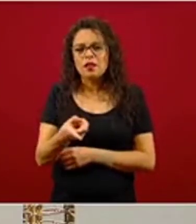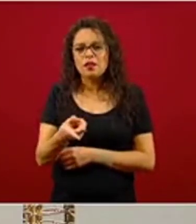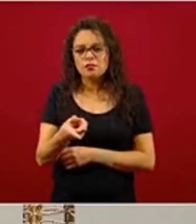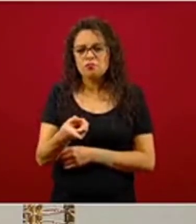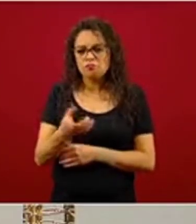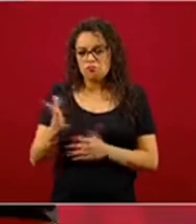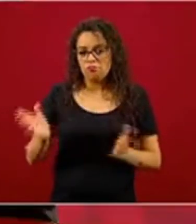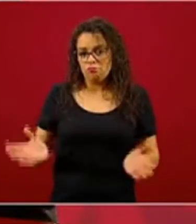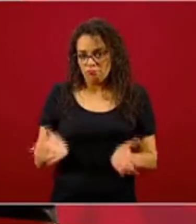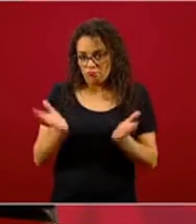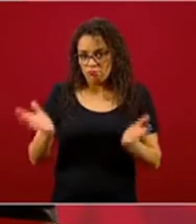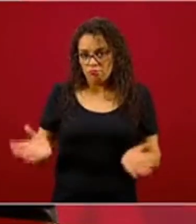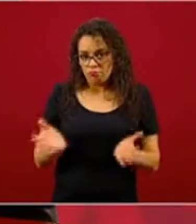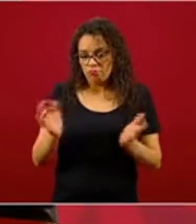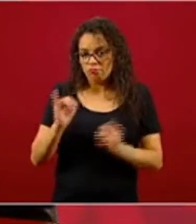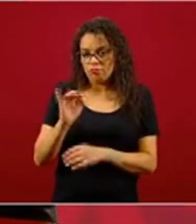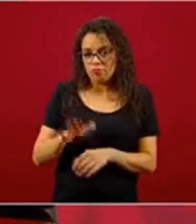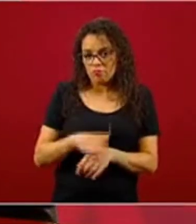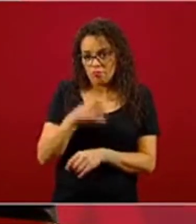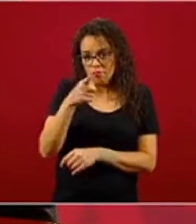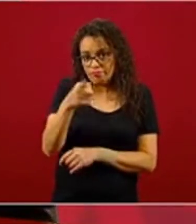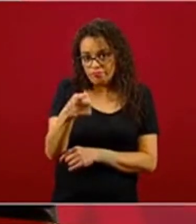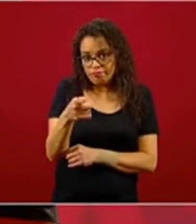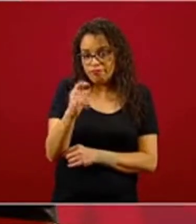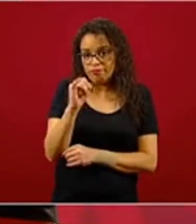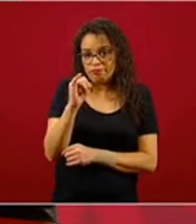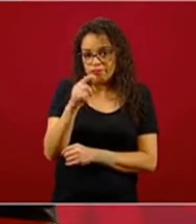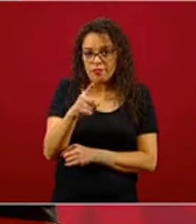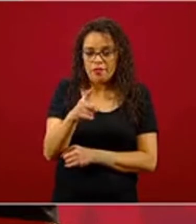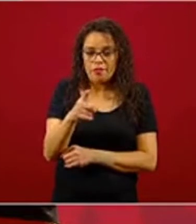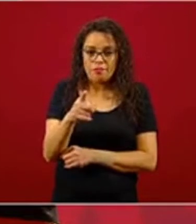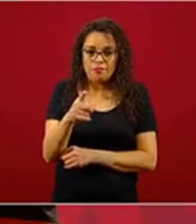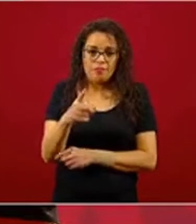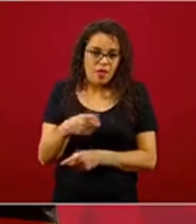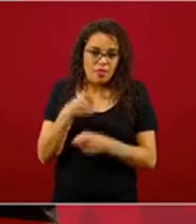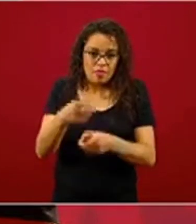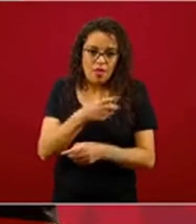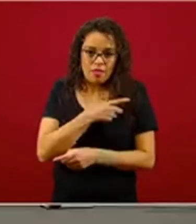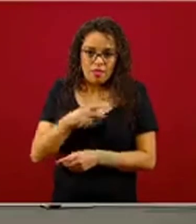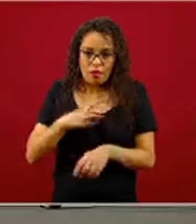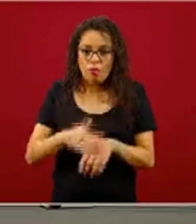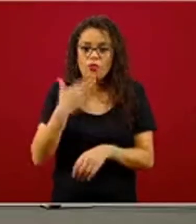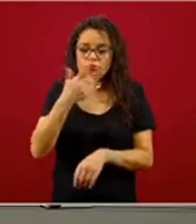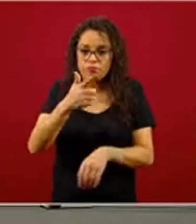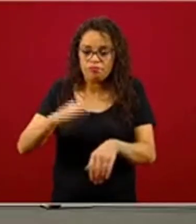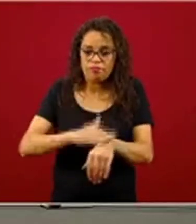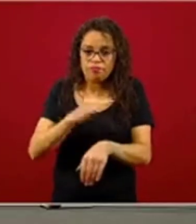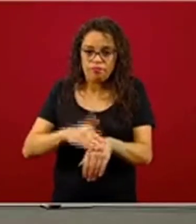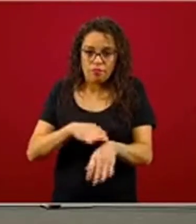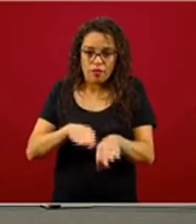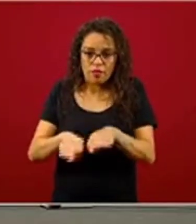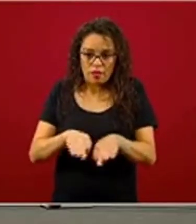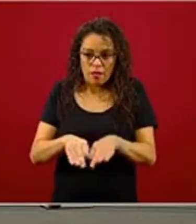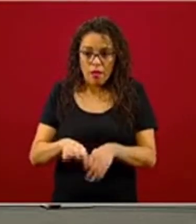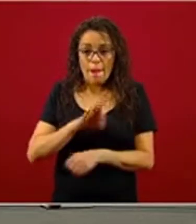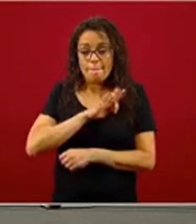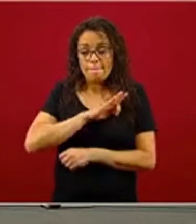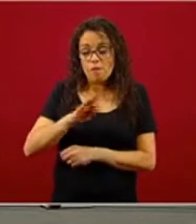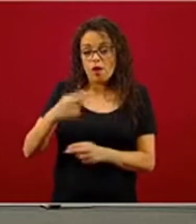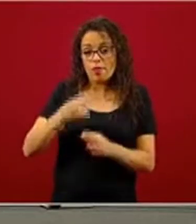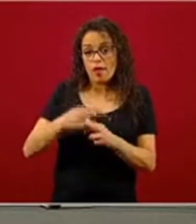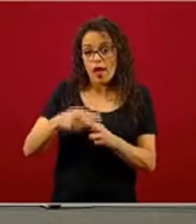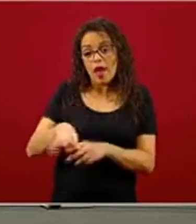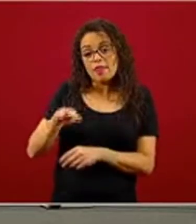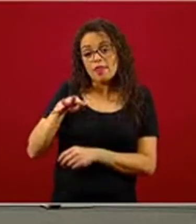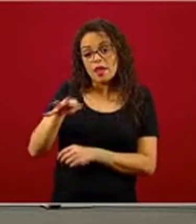conductas meritorias. En este caso, en el Seguro Social, a partir de ciertas acciones pueden llegar a acumular hasta 19 notas de